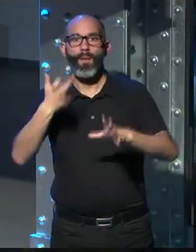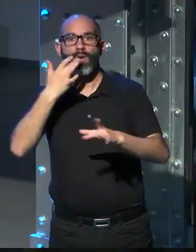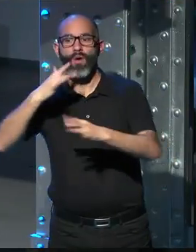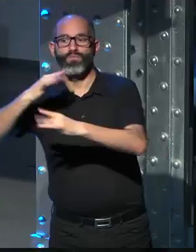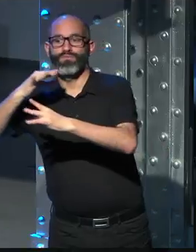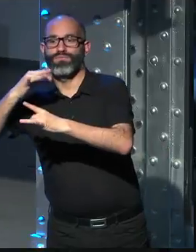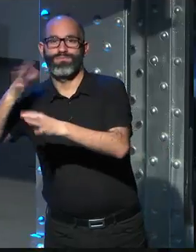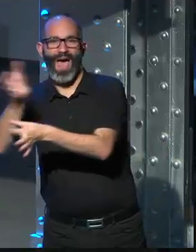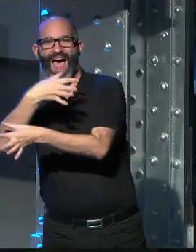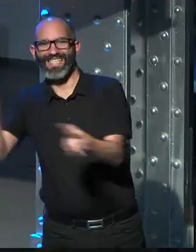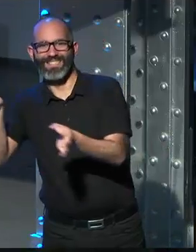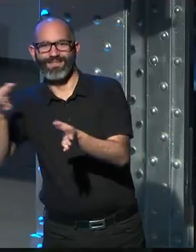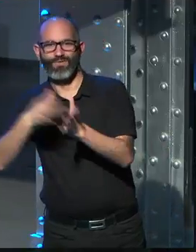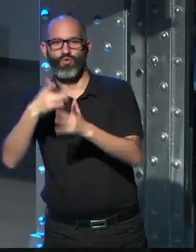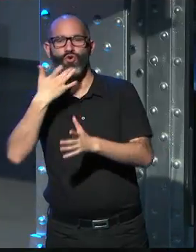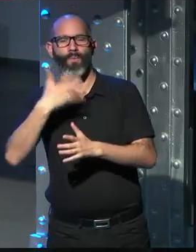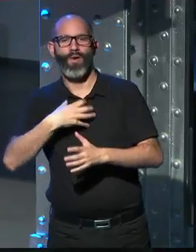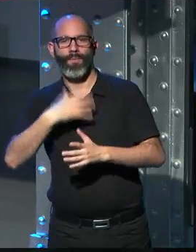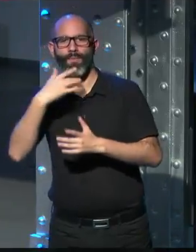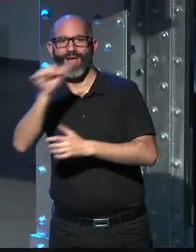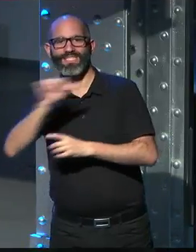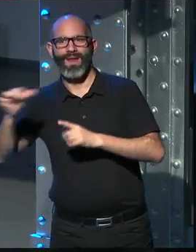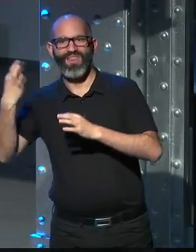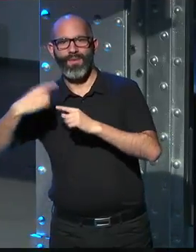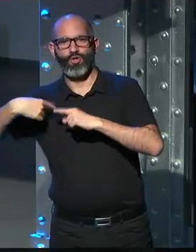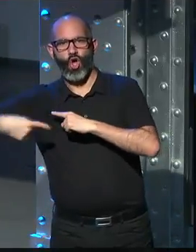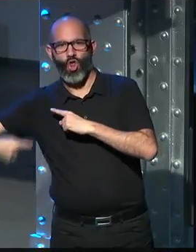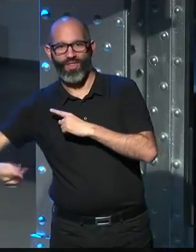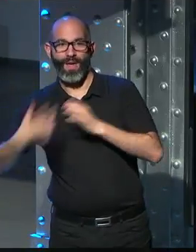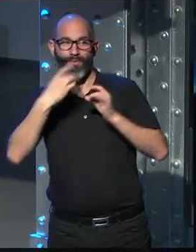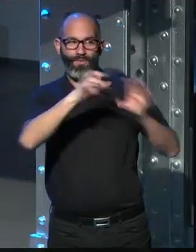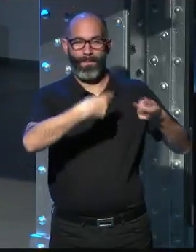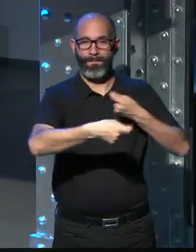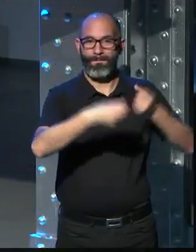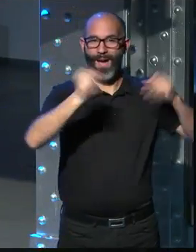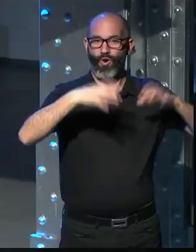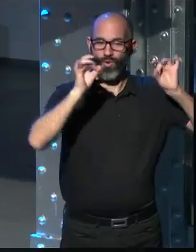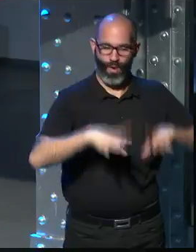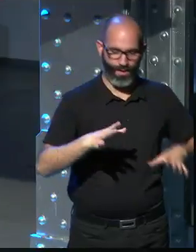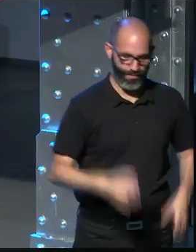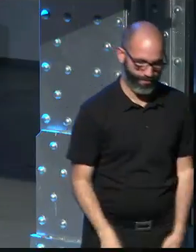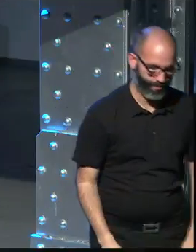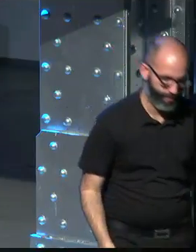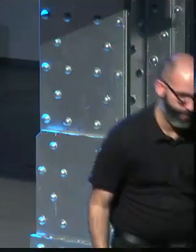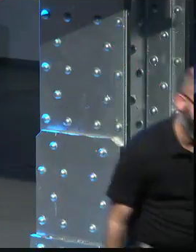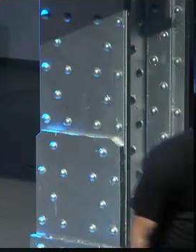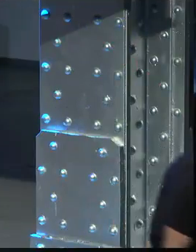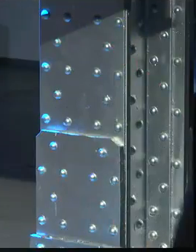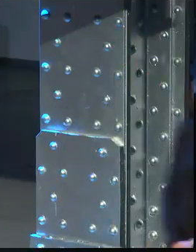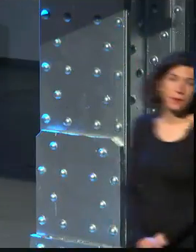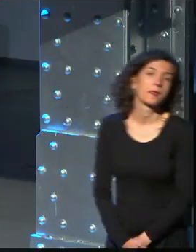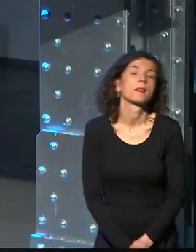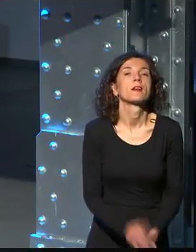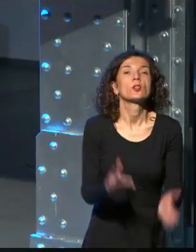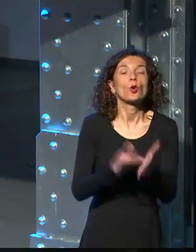musical. No puedes dejarlo practicar 1 hora a la semana, tiene que ser una cosa constante. ¿Y cómo reaccionaban los